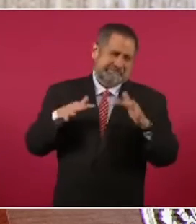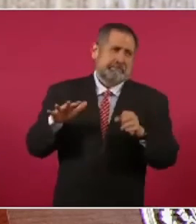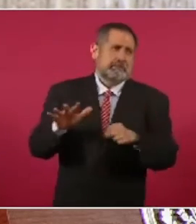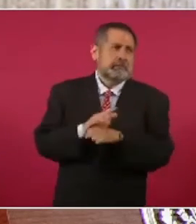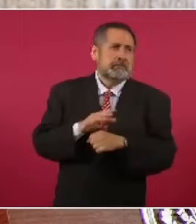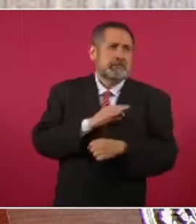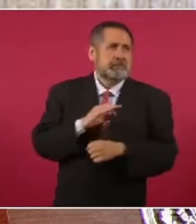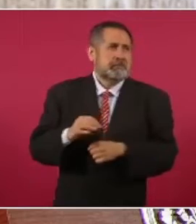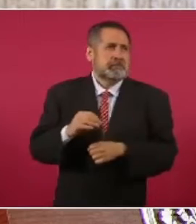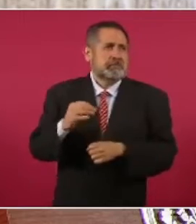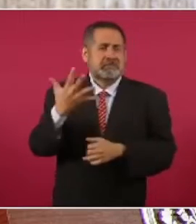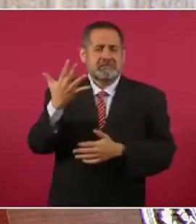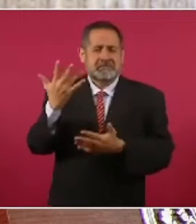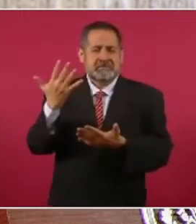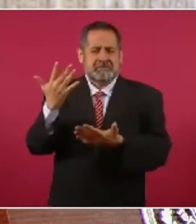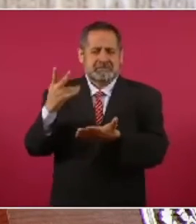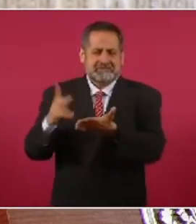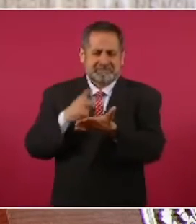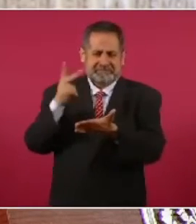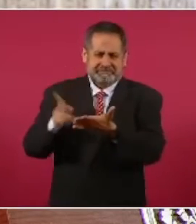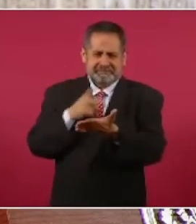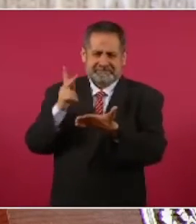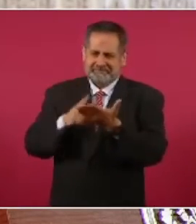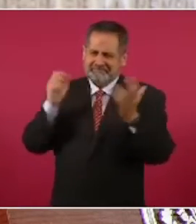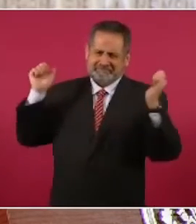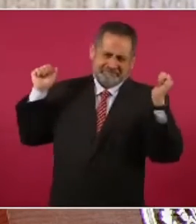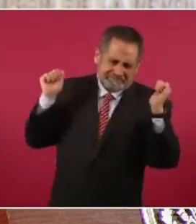como 50 veces.